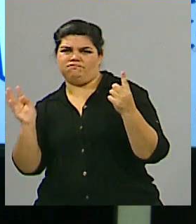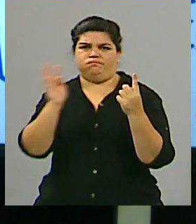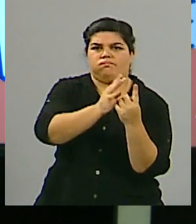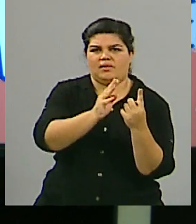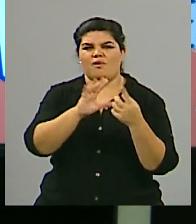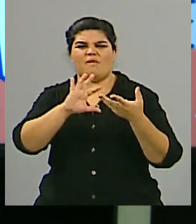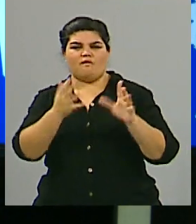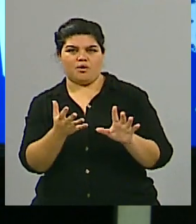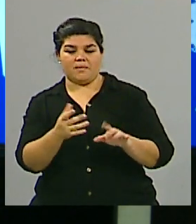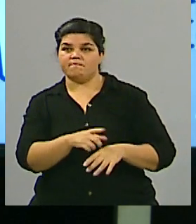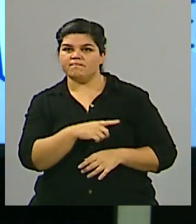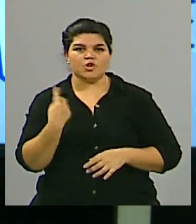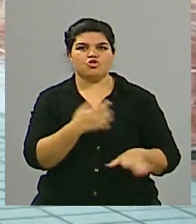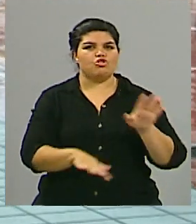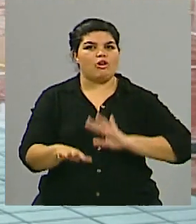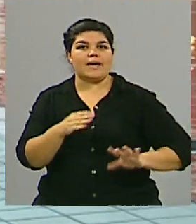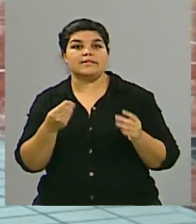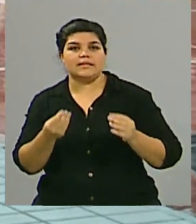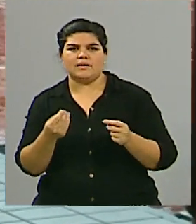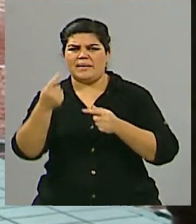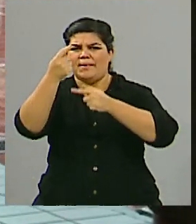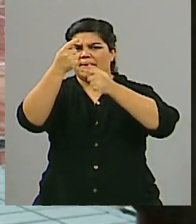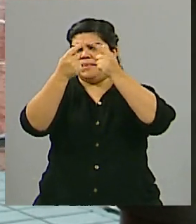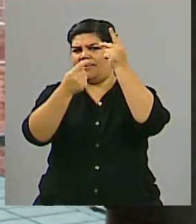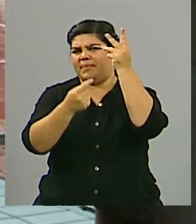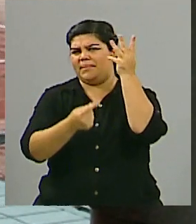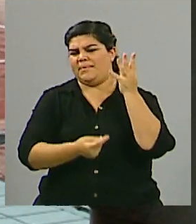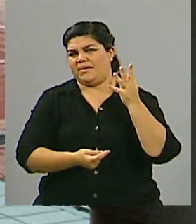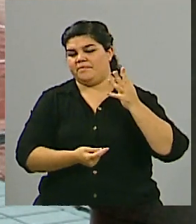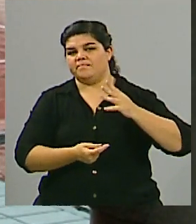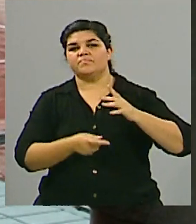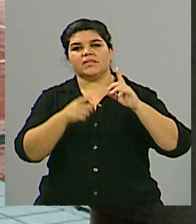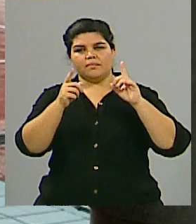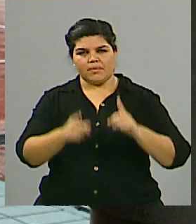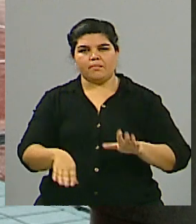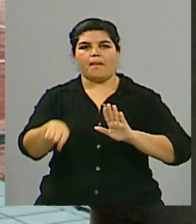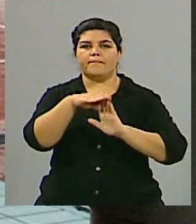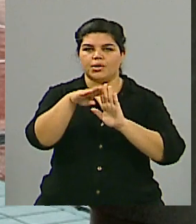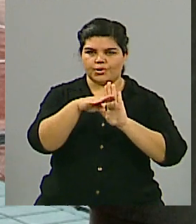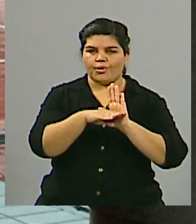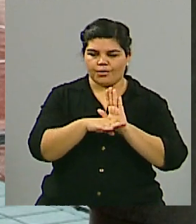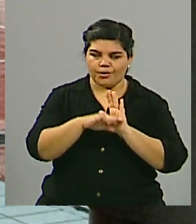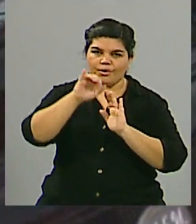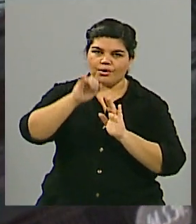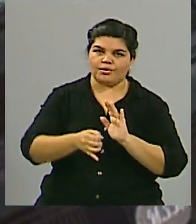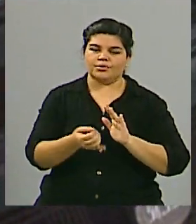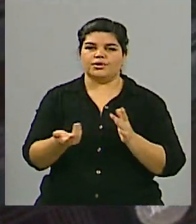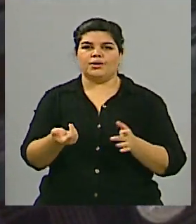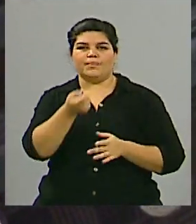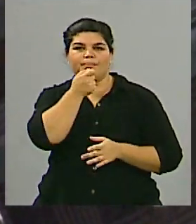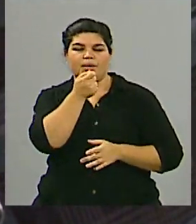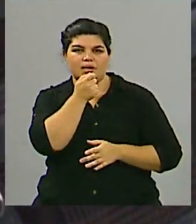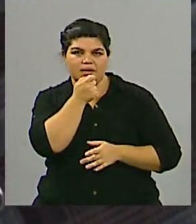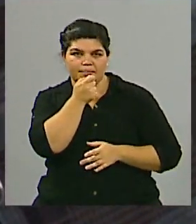Bueno, muchísimo hacemos para evitar esto. Existen protocolos, hay marcos normativos, por ejemplo, si yo te digo en las